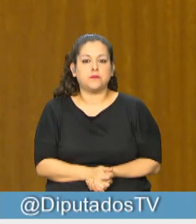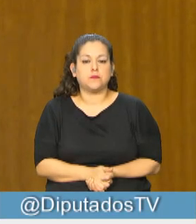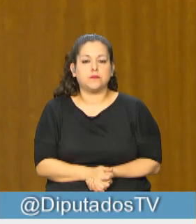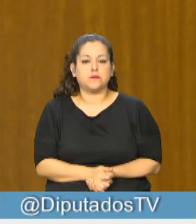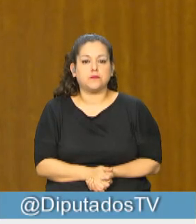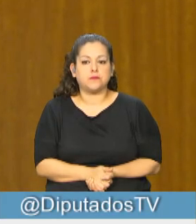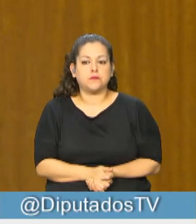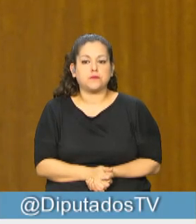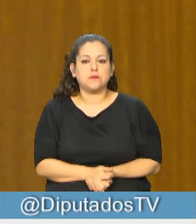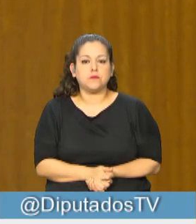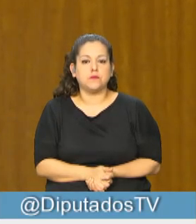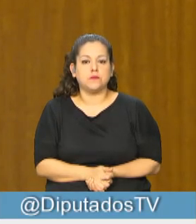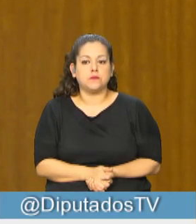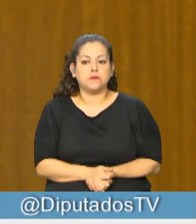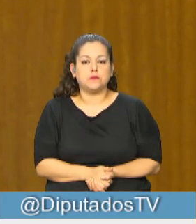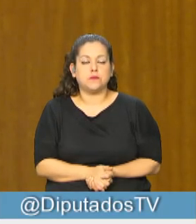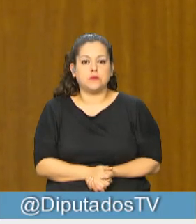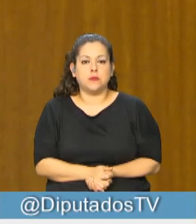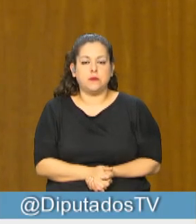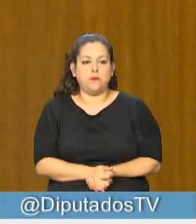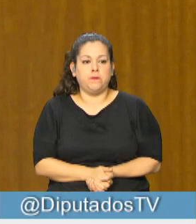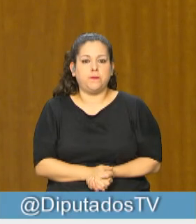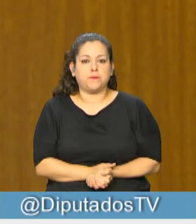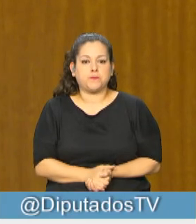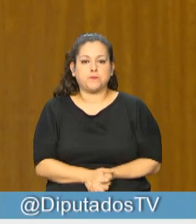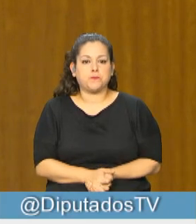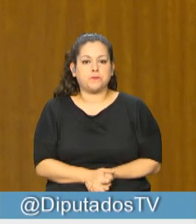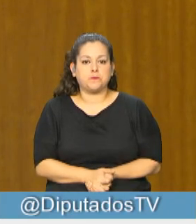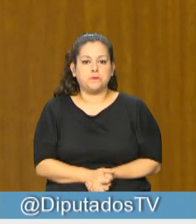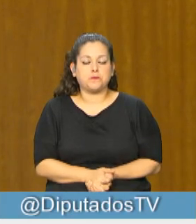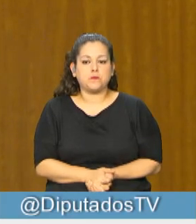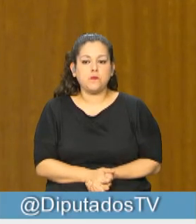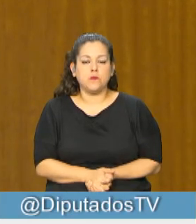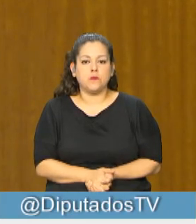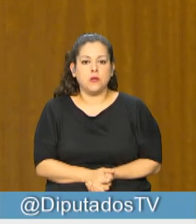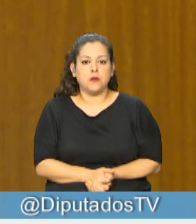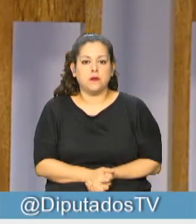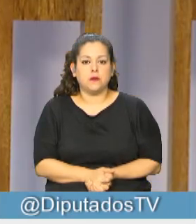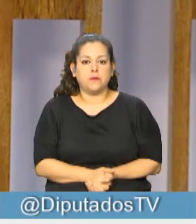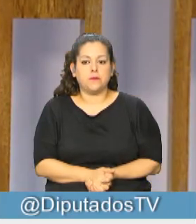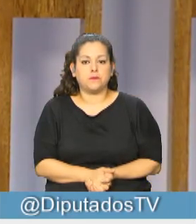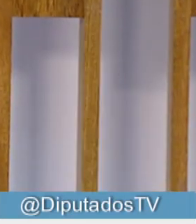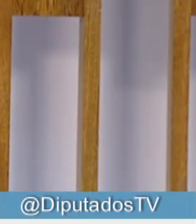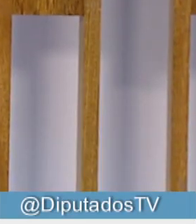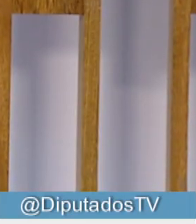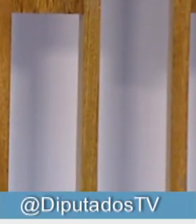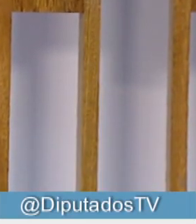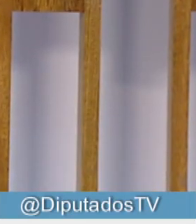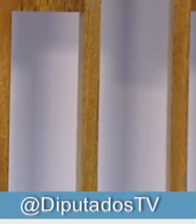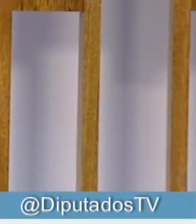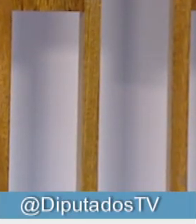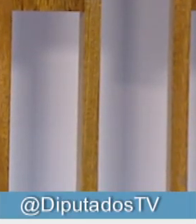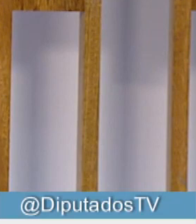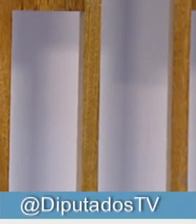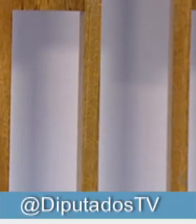la reestructuración o esa parte que dijo que no puede litigar? Bueno, y en todo caso, ¿dónde? estas son las cosas que queremos de alguna forma ¿no está